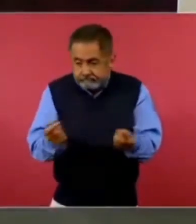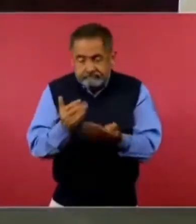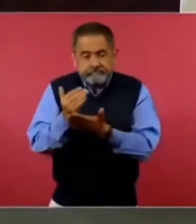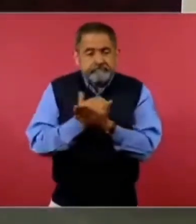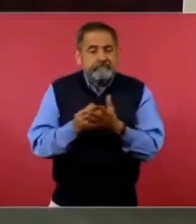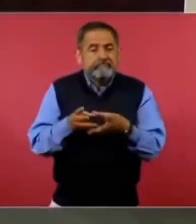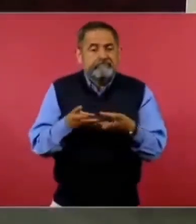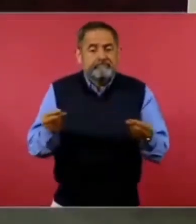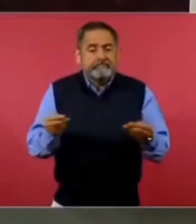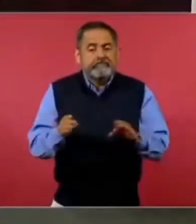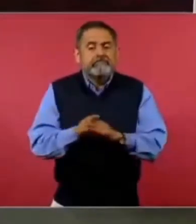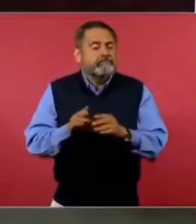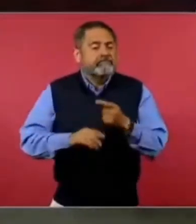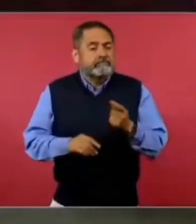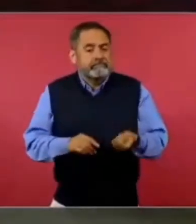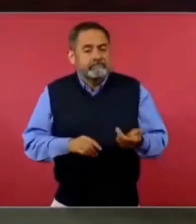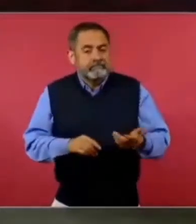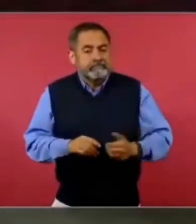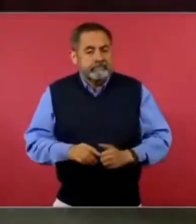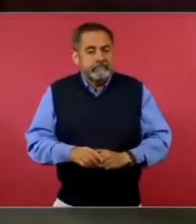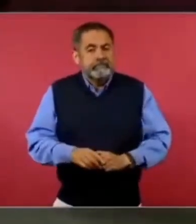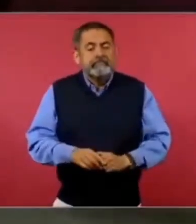problemas